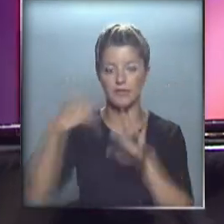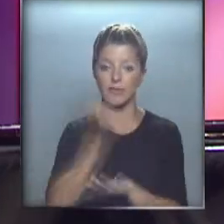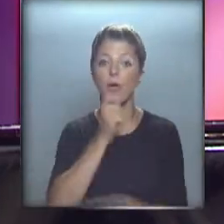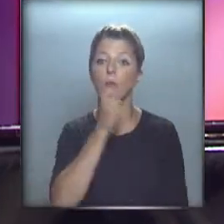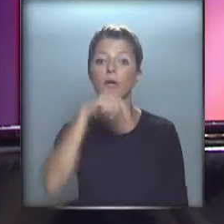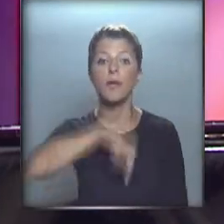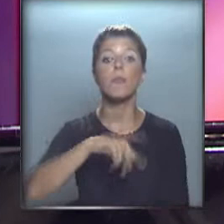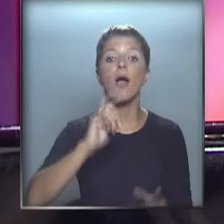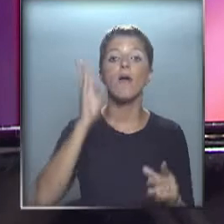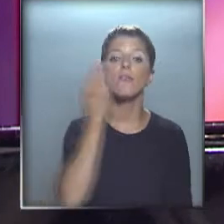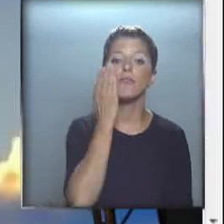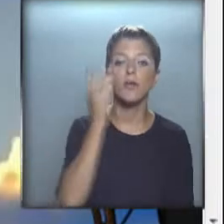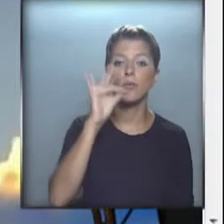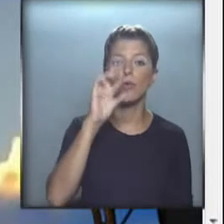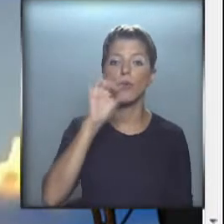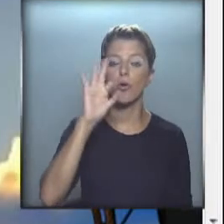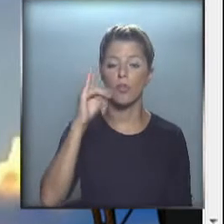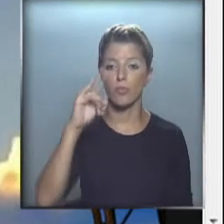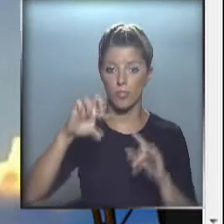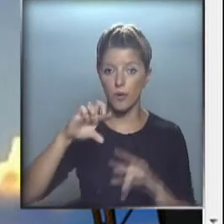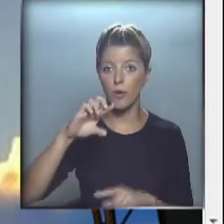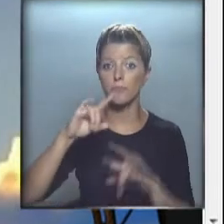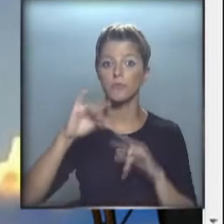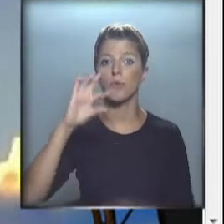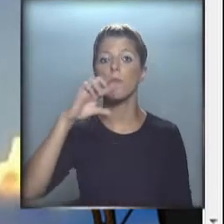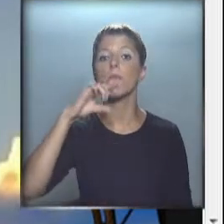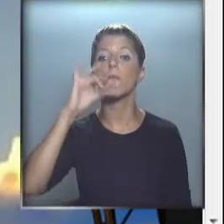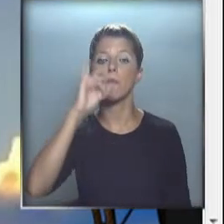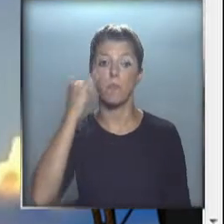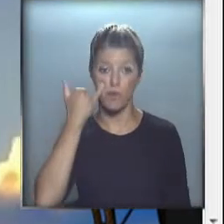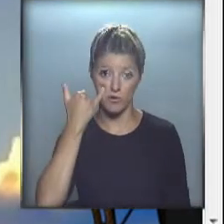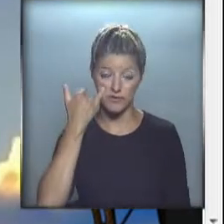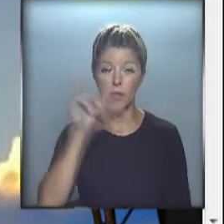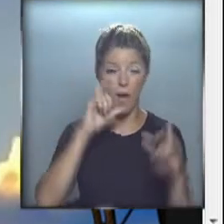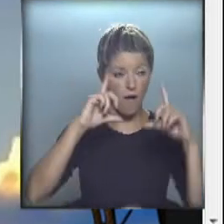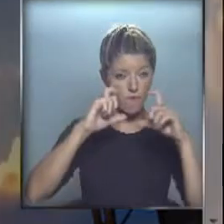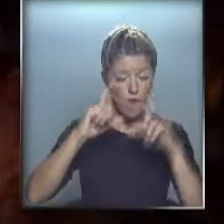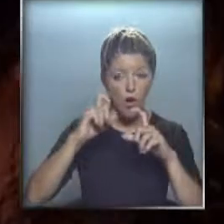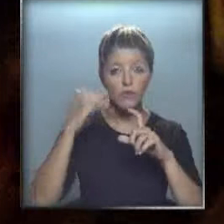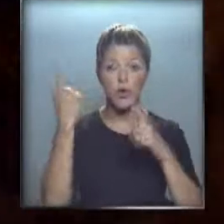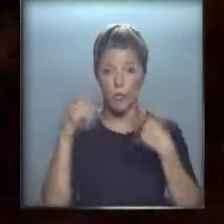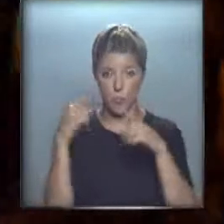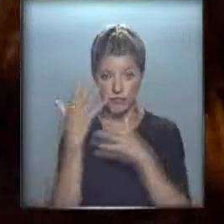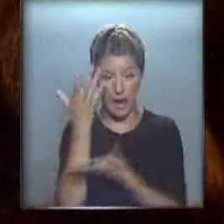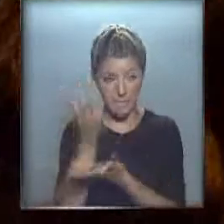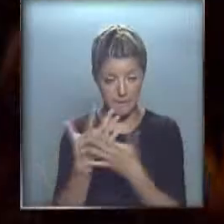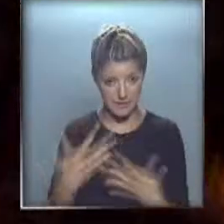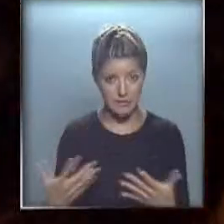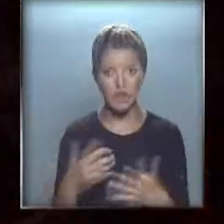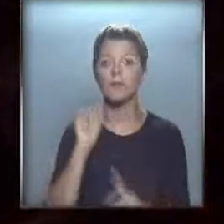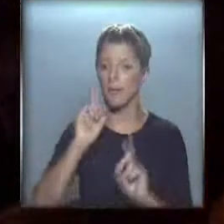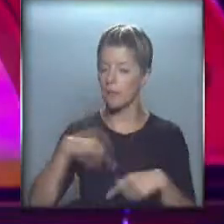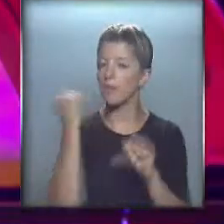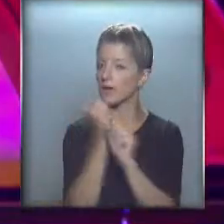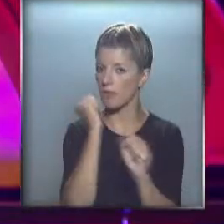usan Dropbox. Dropbox, para, bueno, eso para mandar fotos, ¿no? Para mandar archivos, y archivos pesados de música, el Dropbox. Bueno, para laburar lo usamos mucho. Claro.